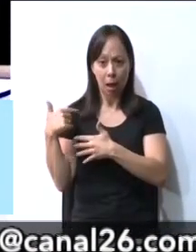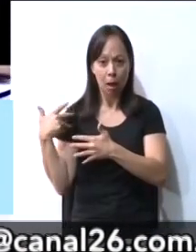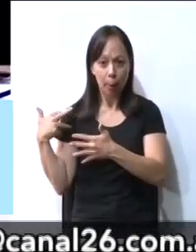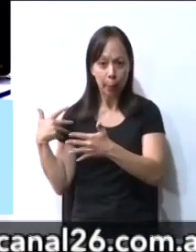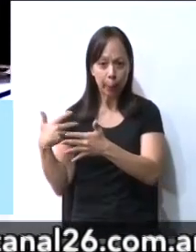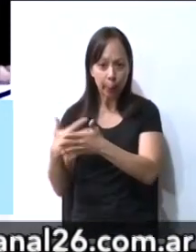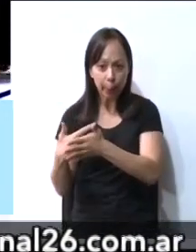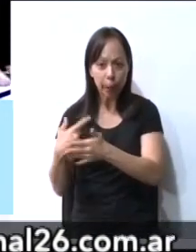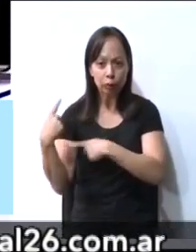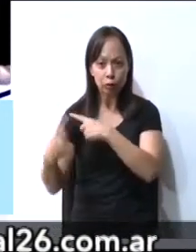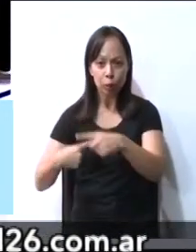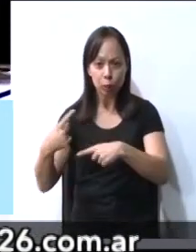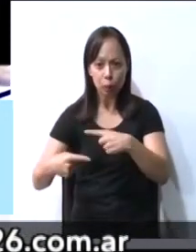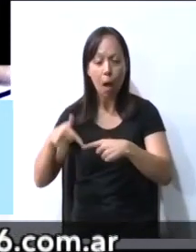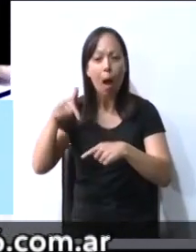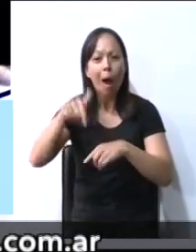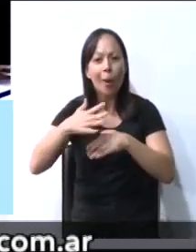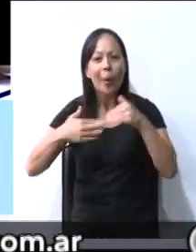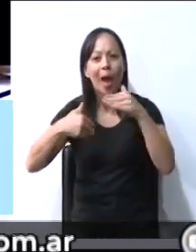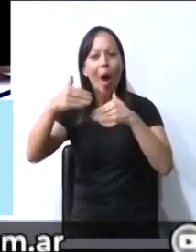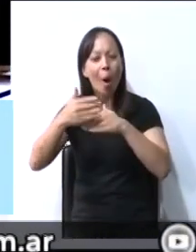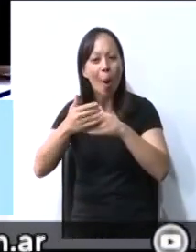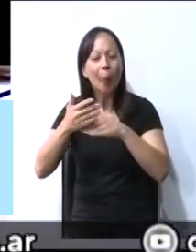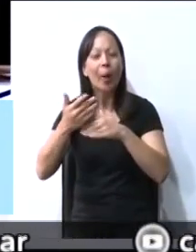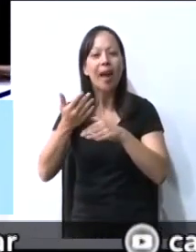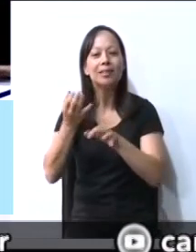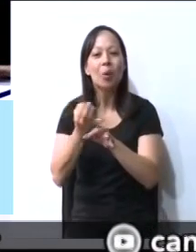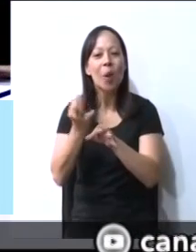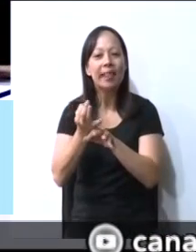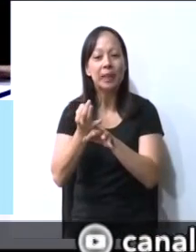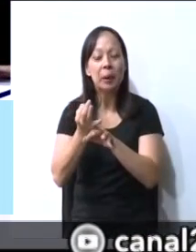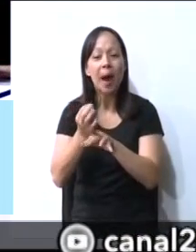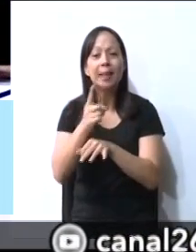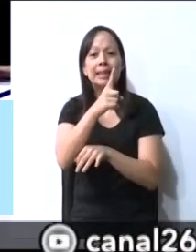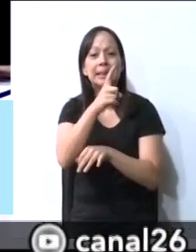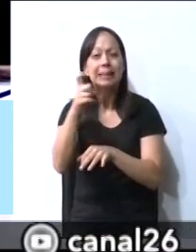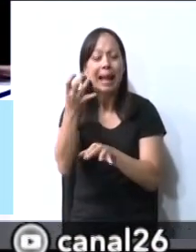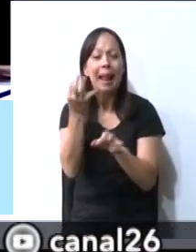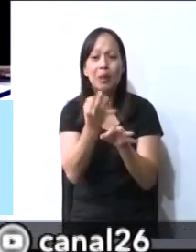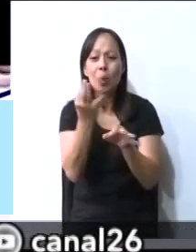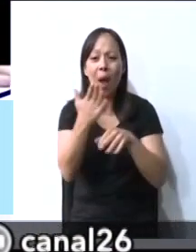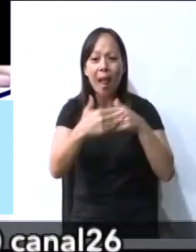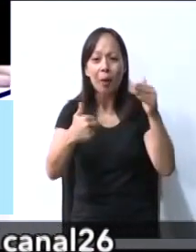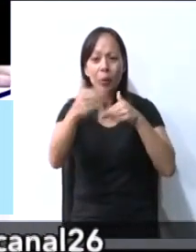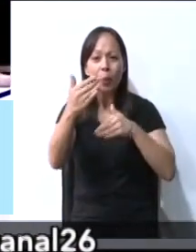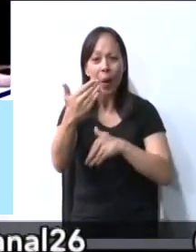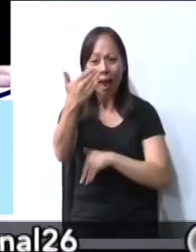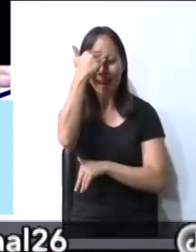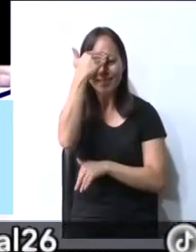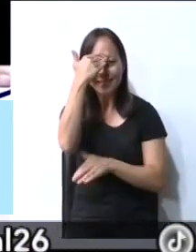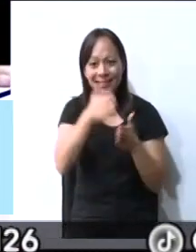educativas. Ya llevamos construidas más de 100 escuelas en 15 años.